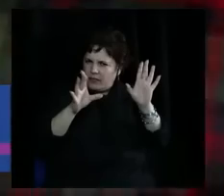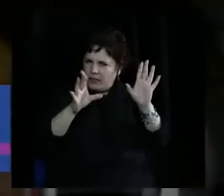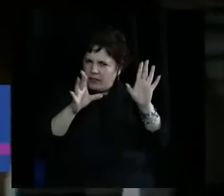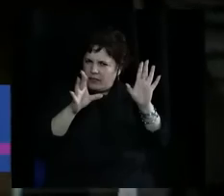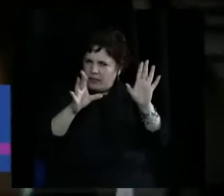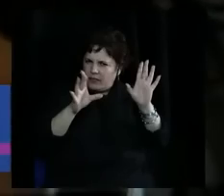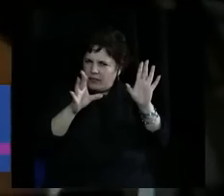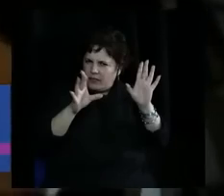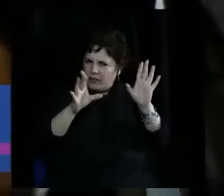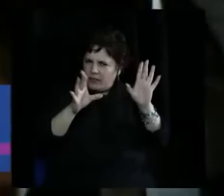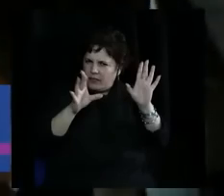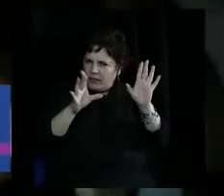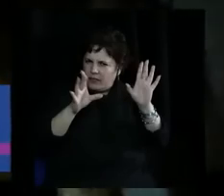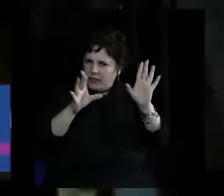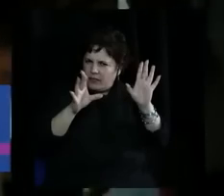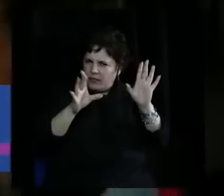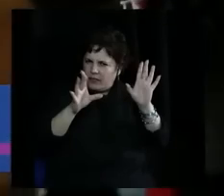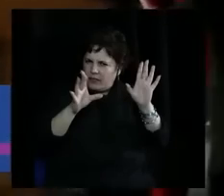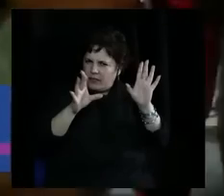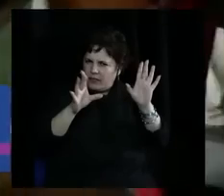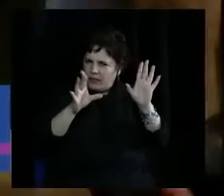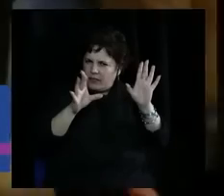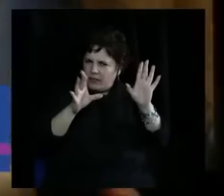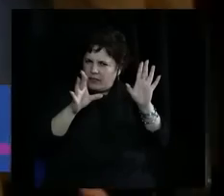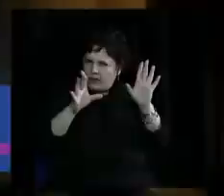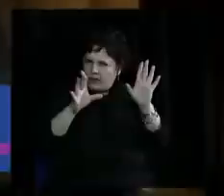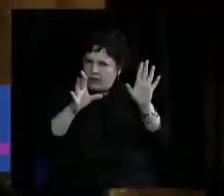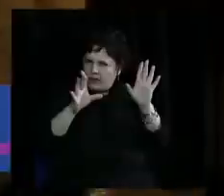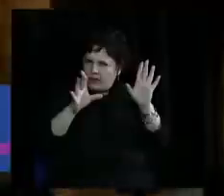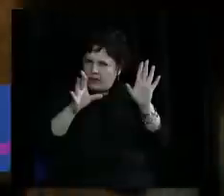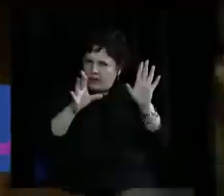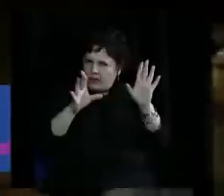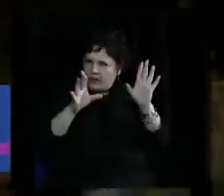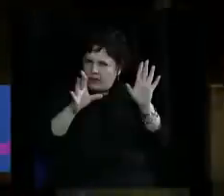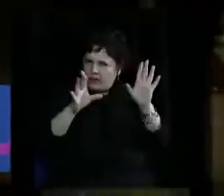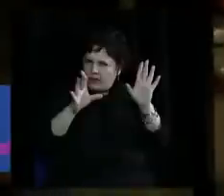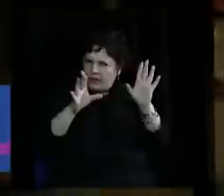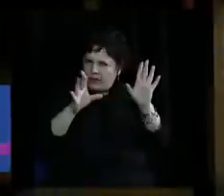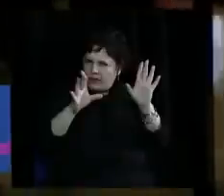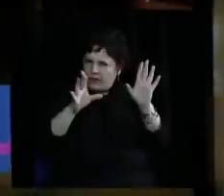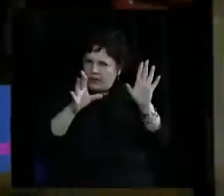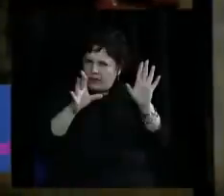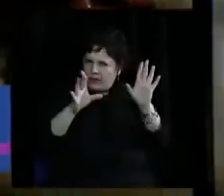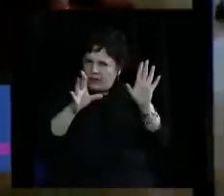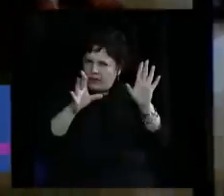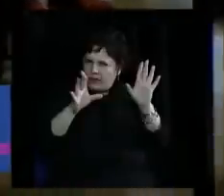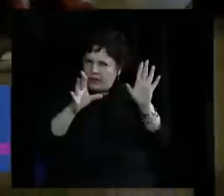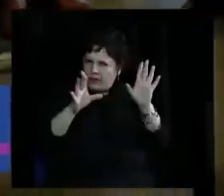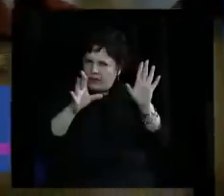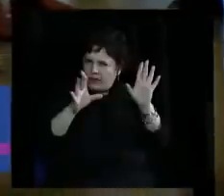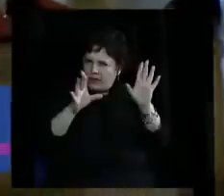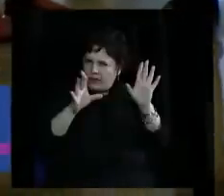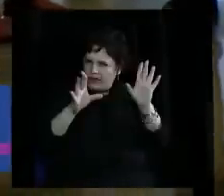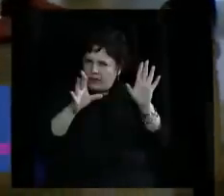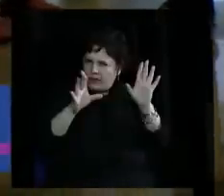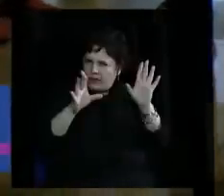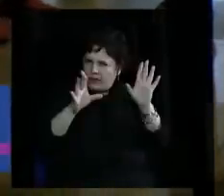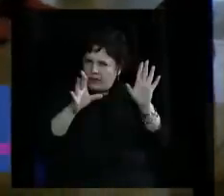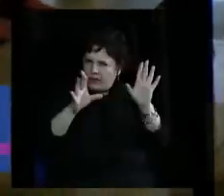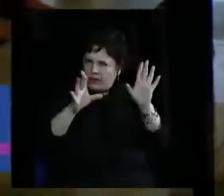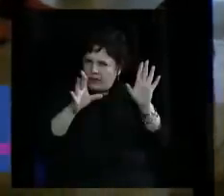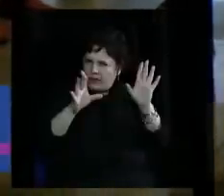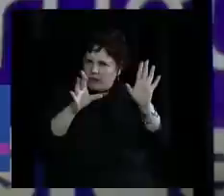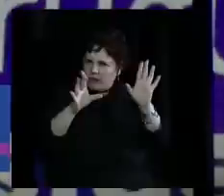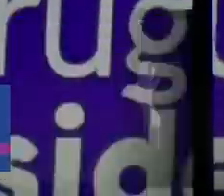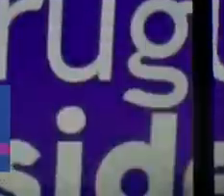mencionó incluso que este proyecto, así en los mentideros se lo conocía como la ley Romay, o sea que la autoría del proyecto